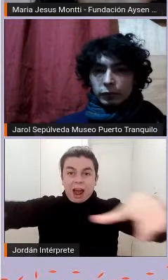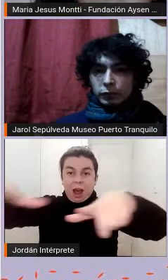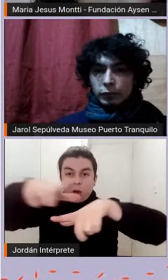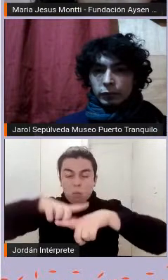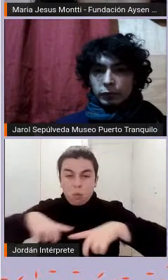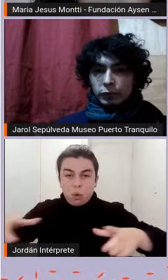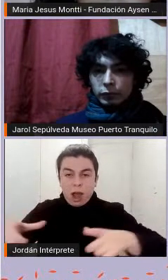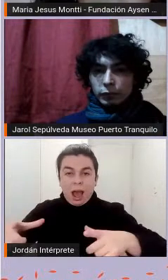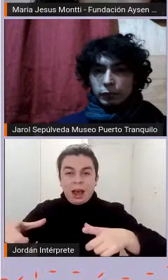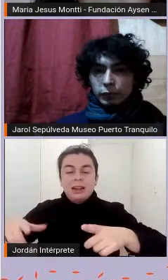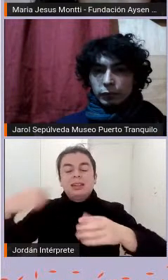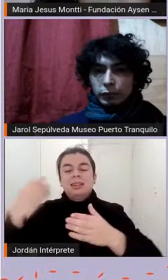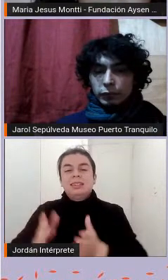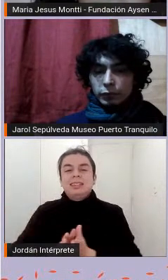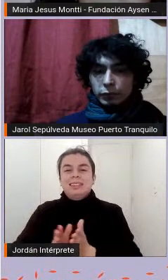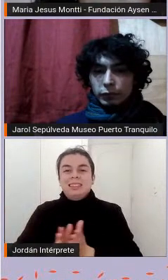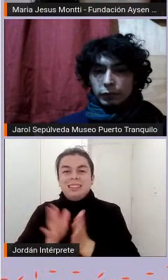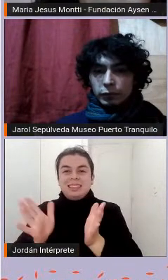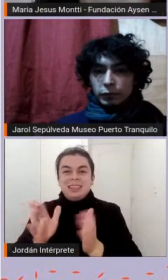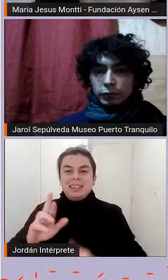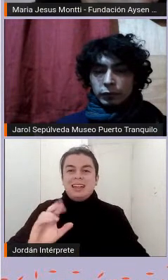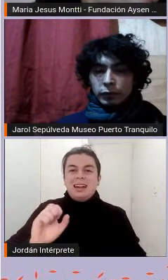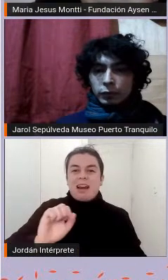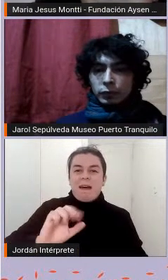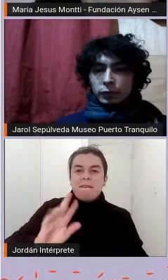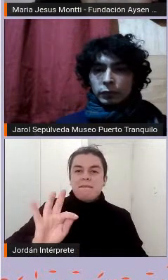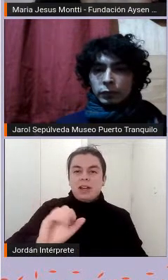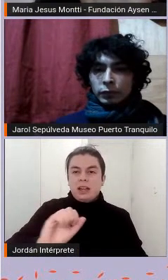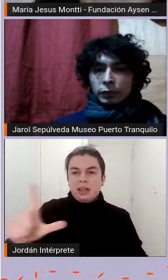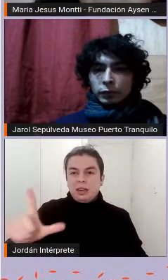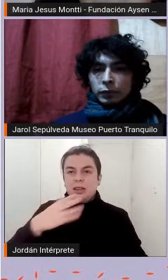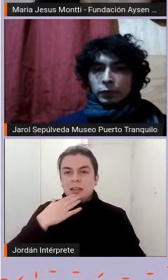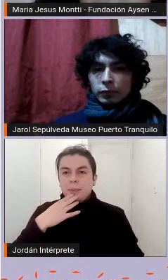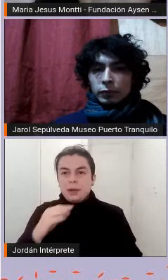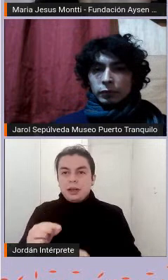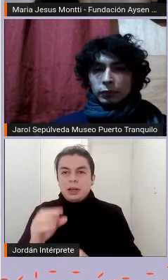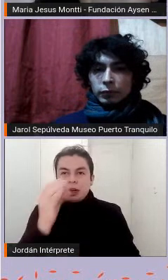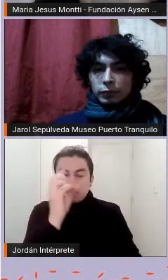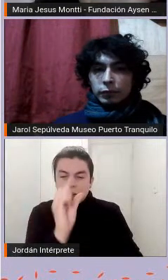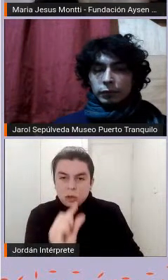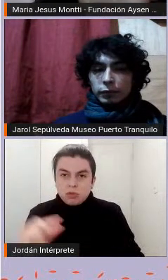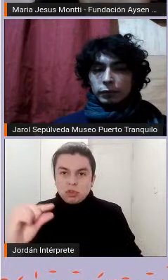y el Istmo de Ofqui, que es un lugar bastante